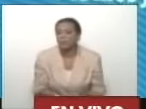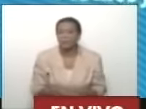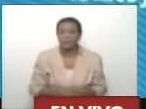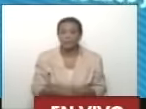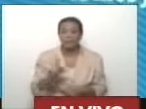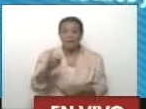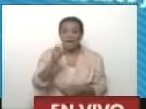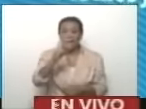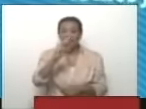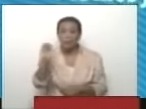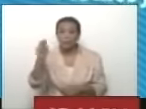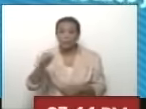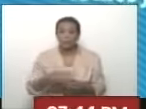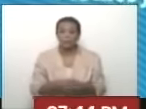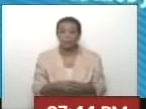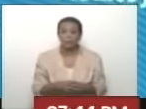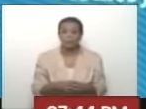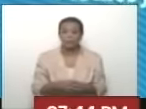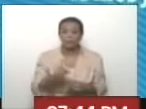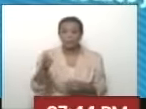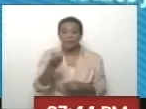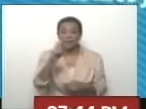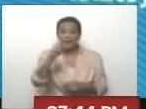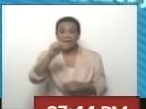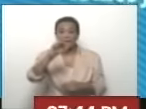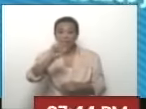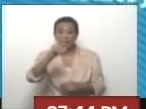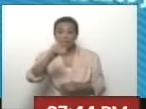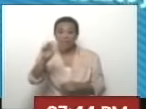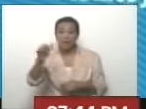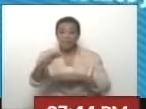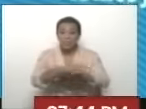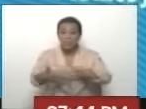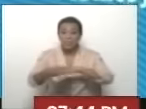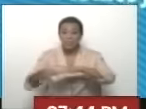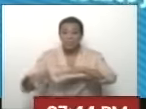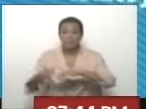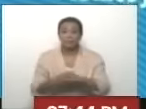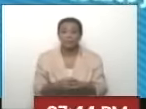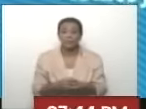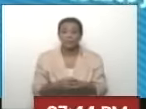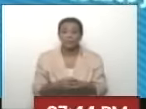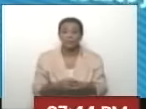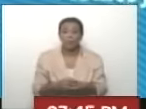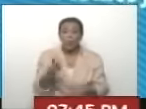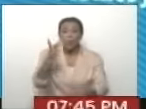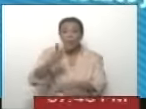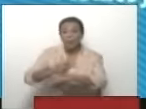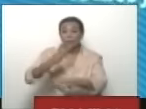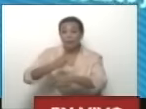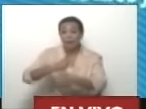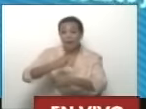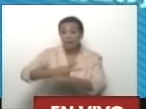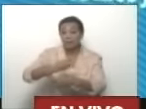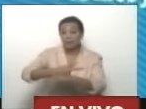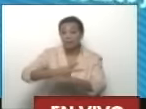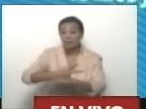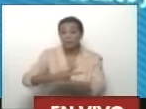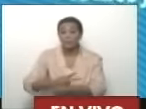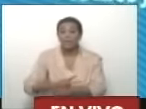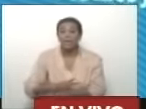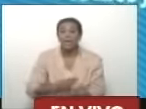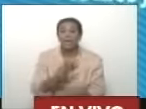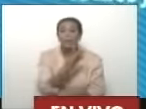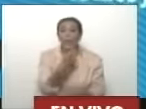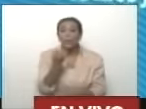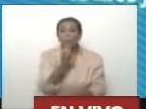Gabón, Ghana, Granada, nuestra vecina aquí en el Caribe, Granada, Guatemala, y en el número